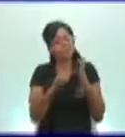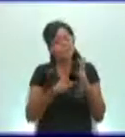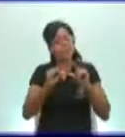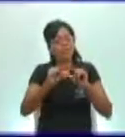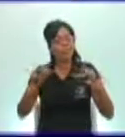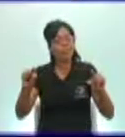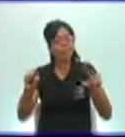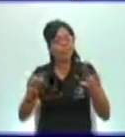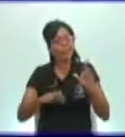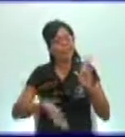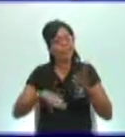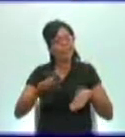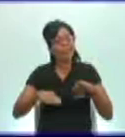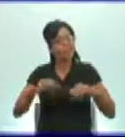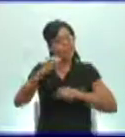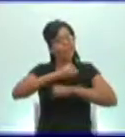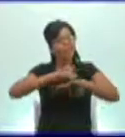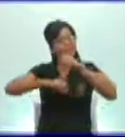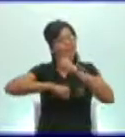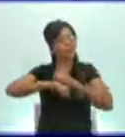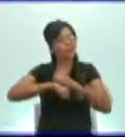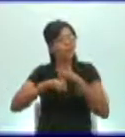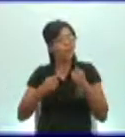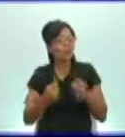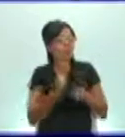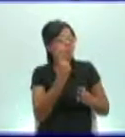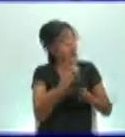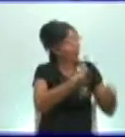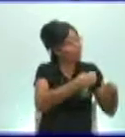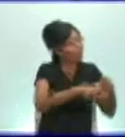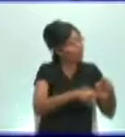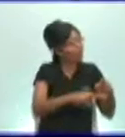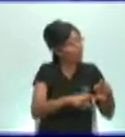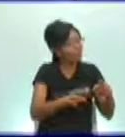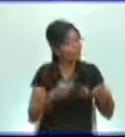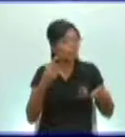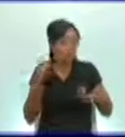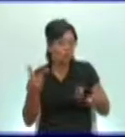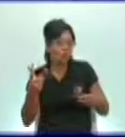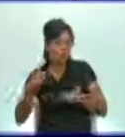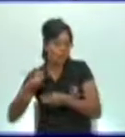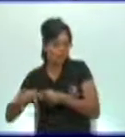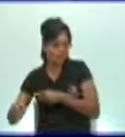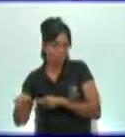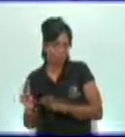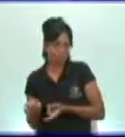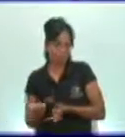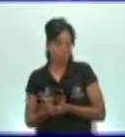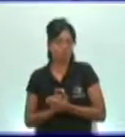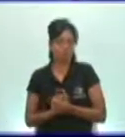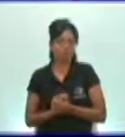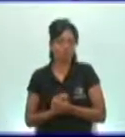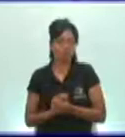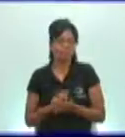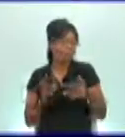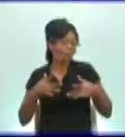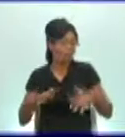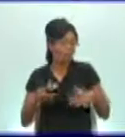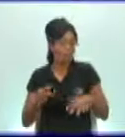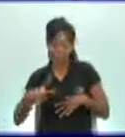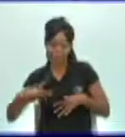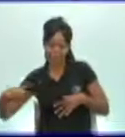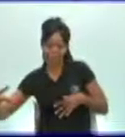su estructura, que pueden ser bimembres o unimembres. La van a clasificar por la naturaleza del predicado, que pueden